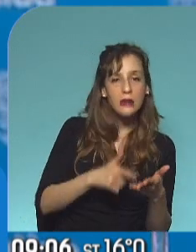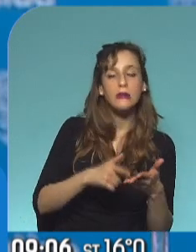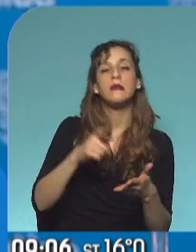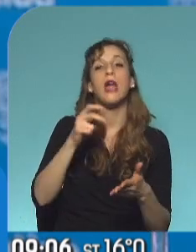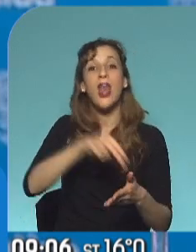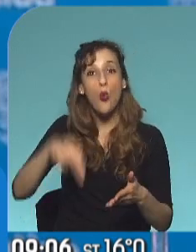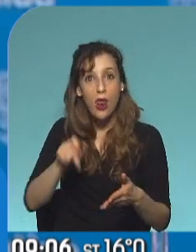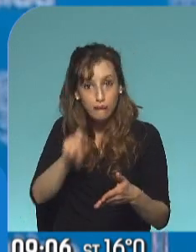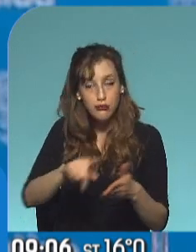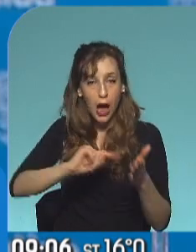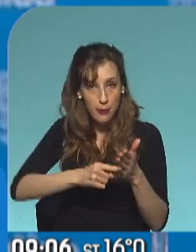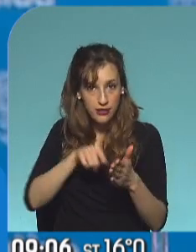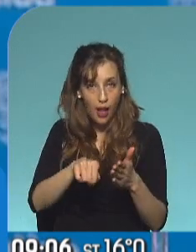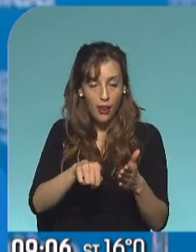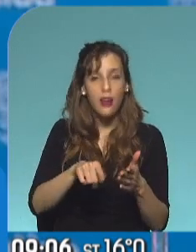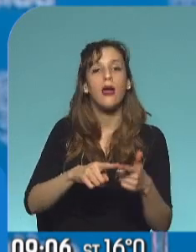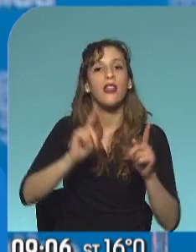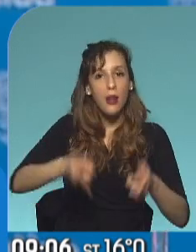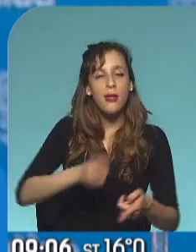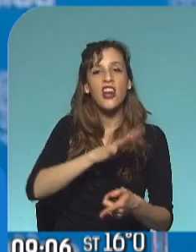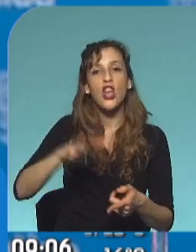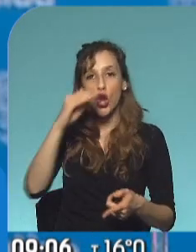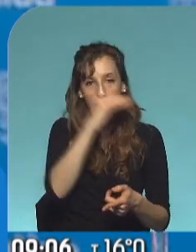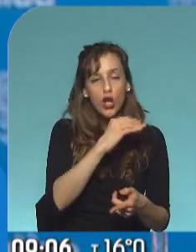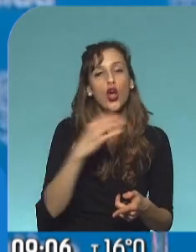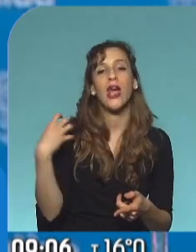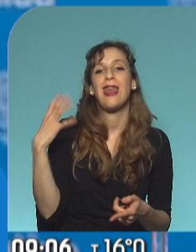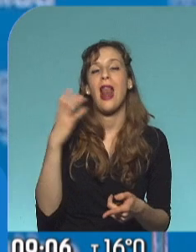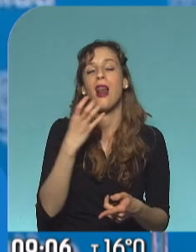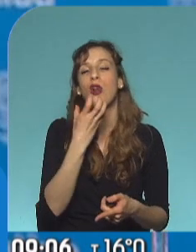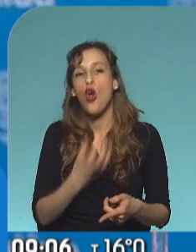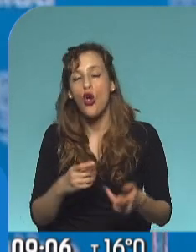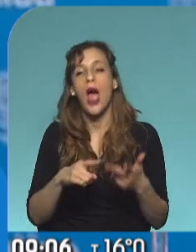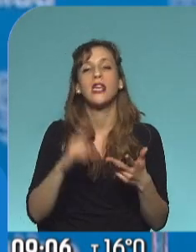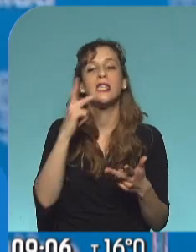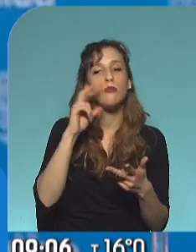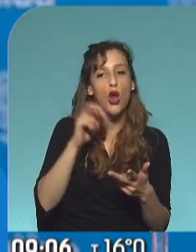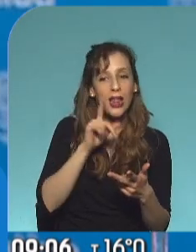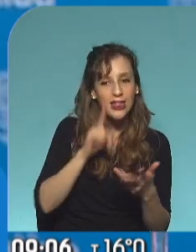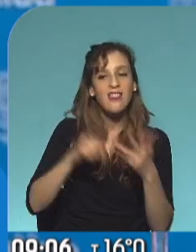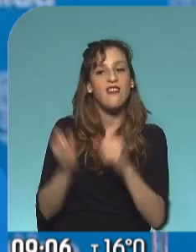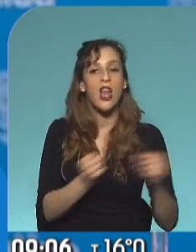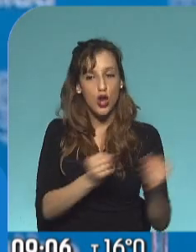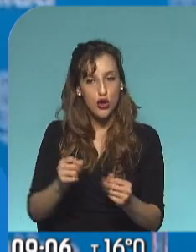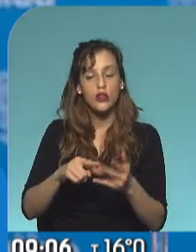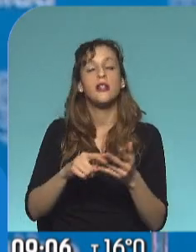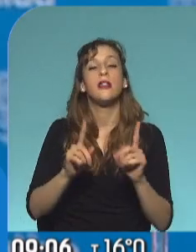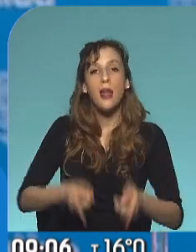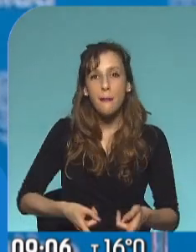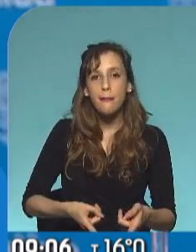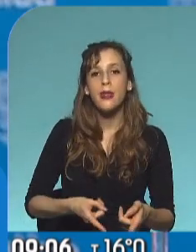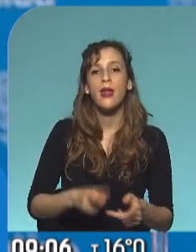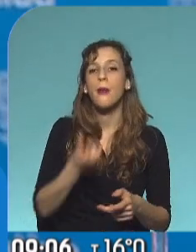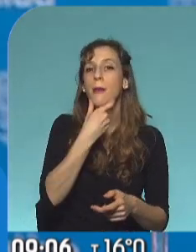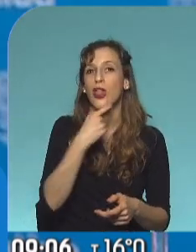plottier y centenario en rionegro general roca cipolletti y bariloche en mendoza la región metropolitana y gran